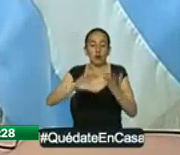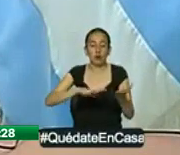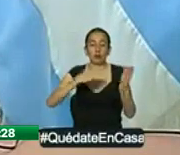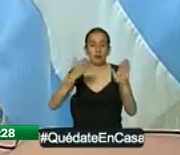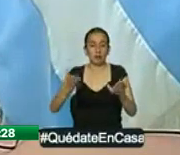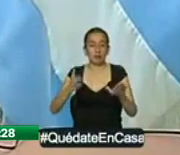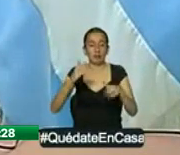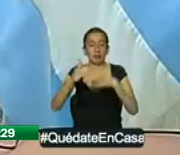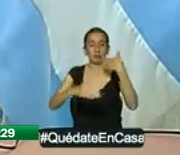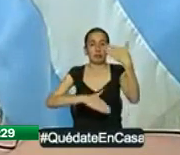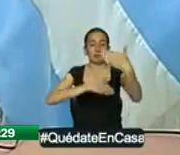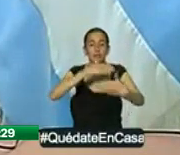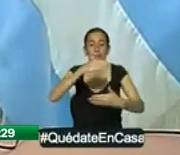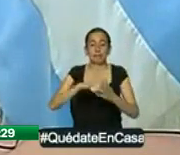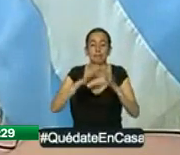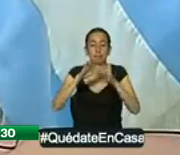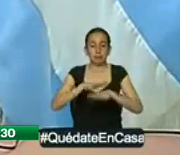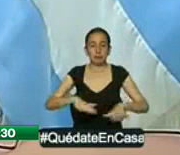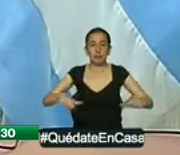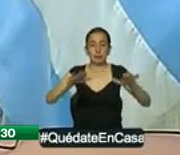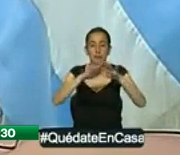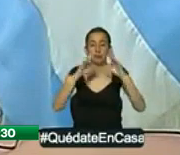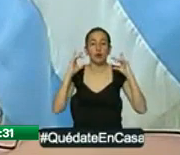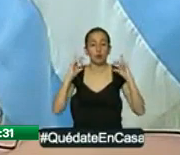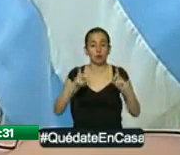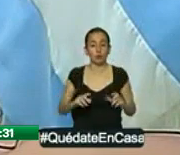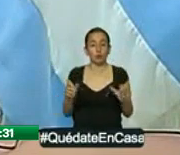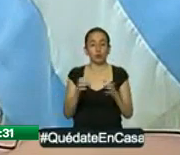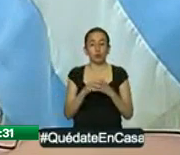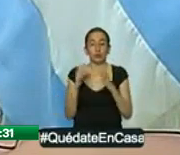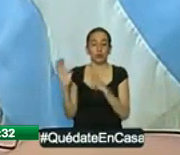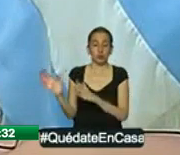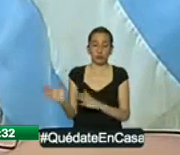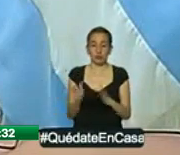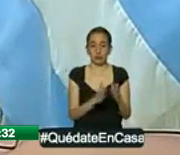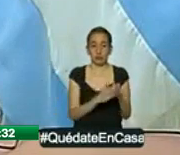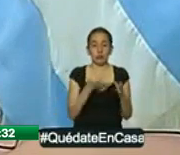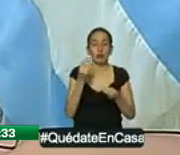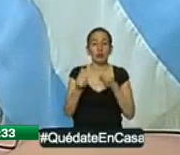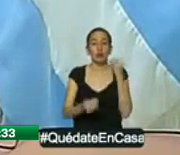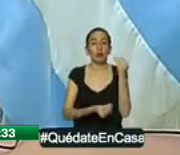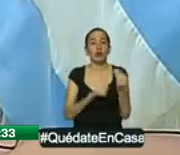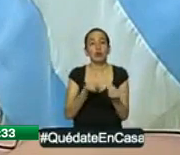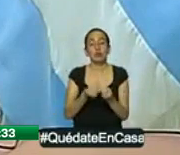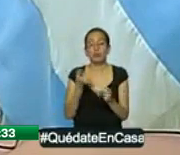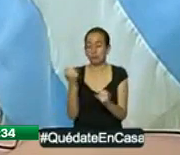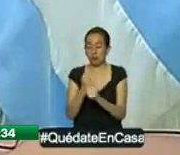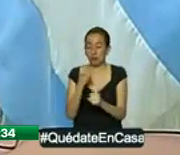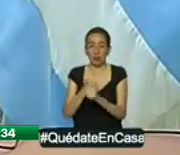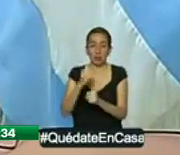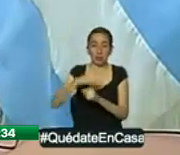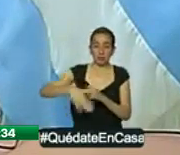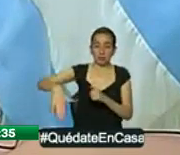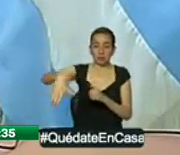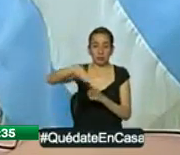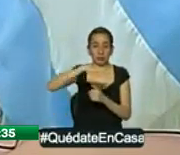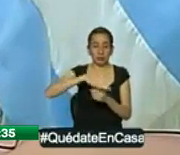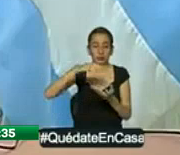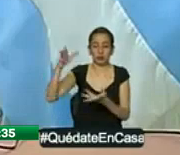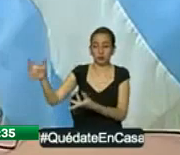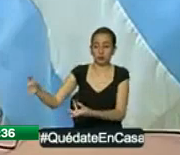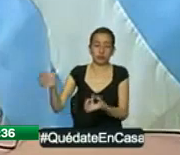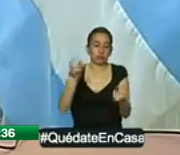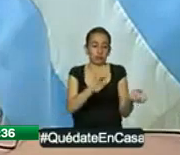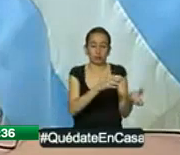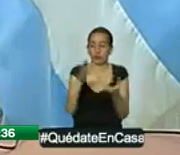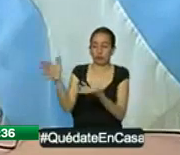sistema de salud del Ministerio de Salud Pública, los estamos trasladando a que sean sepultados en el